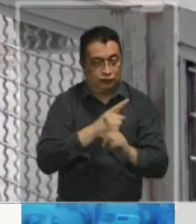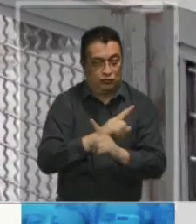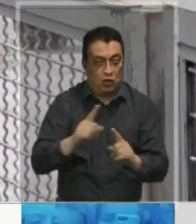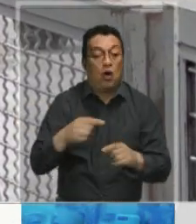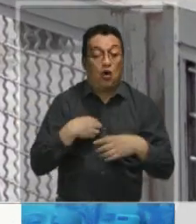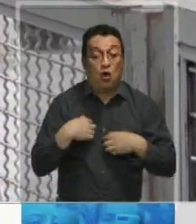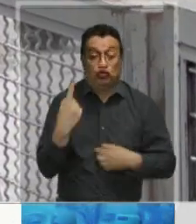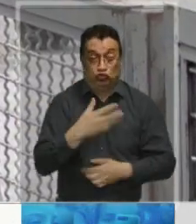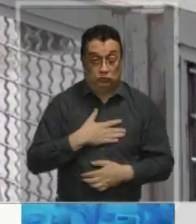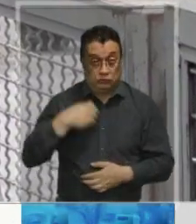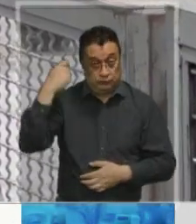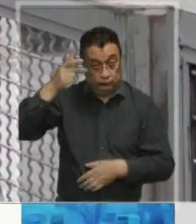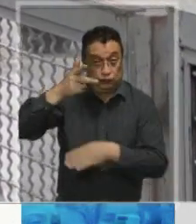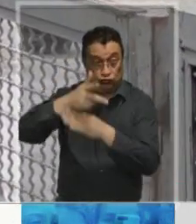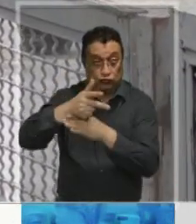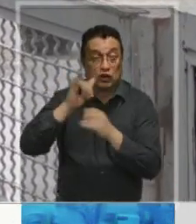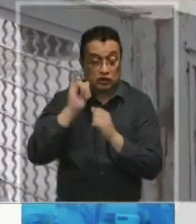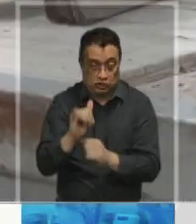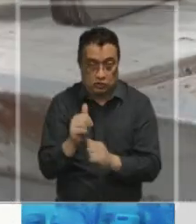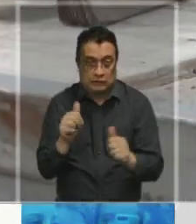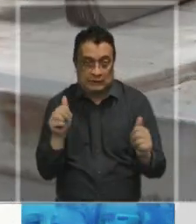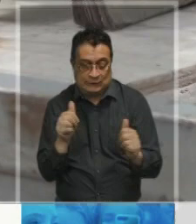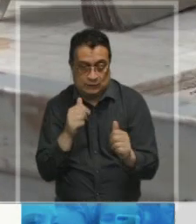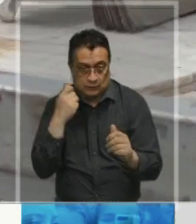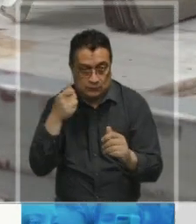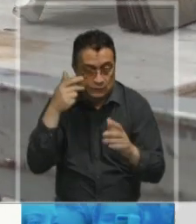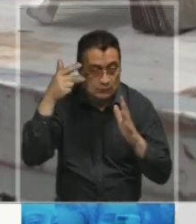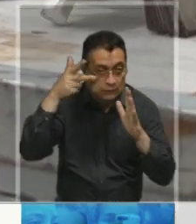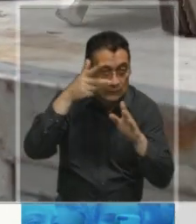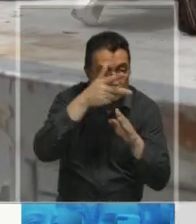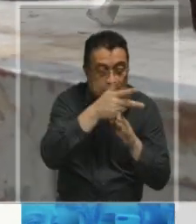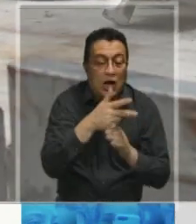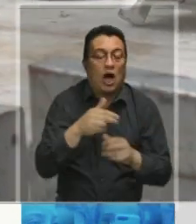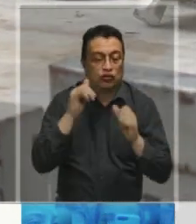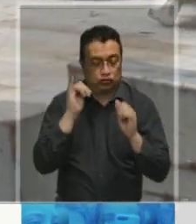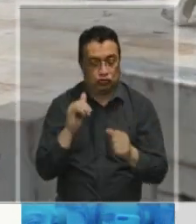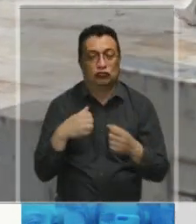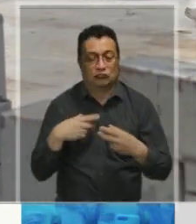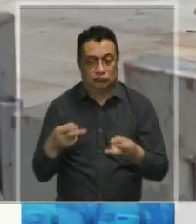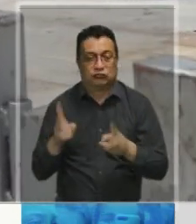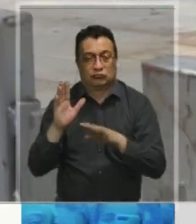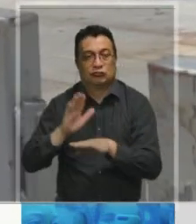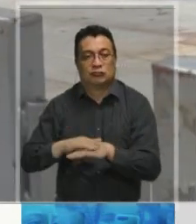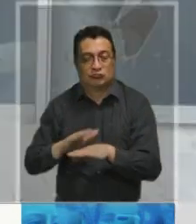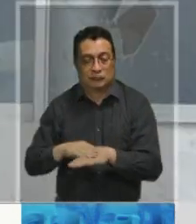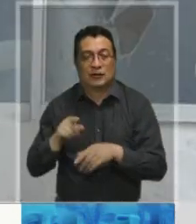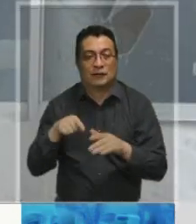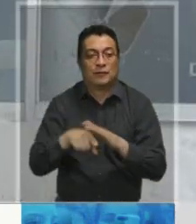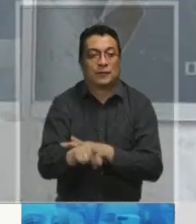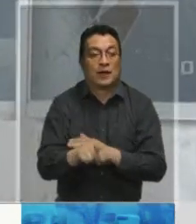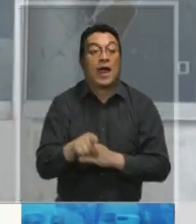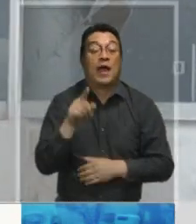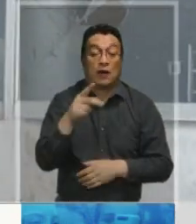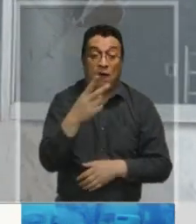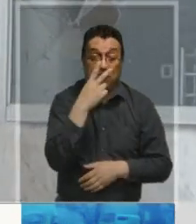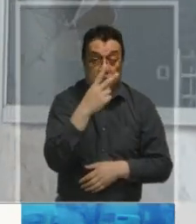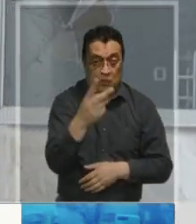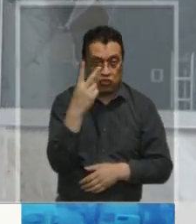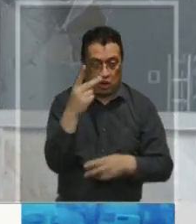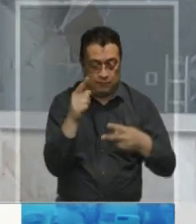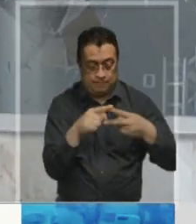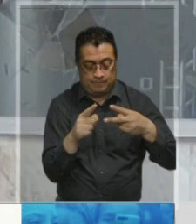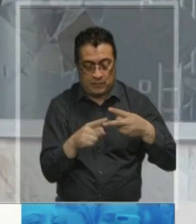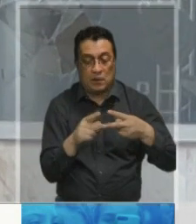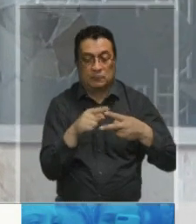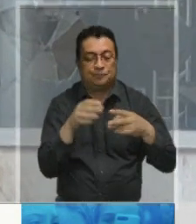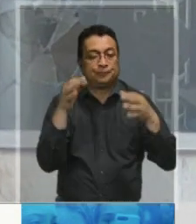la posibilidad de rodear esos espacios, de acercarnos a ese triángulo que les hablo, a esa explanada de tres poderes. Y la verdad es que vimos dos cosas.